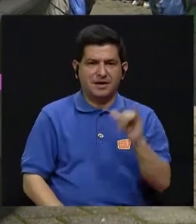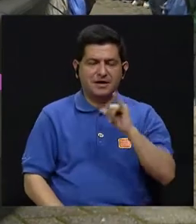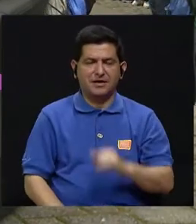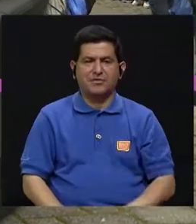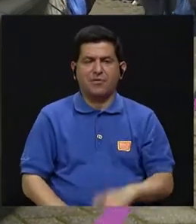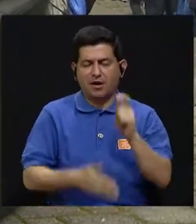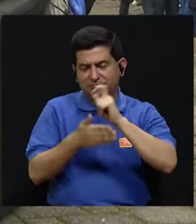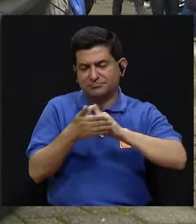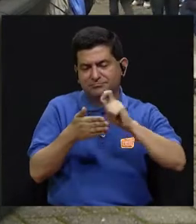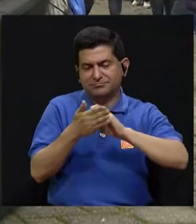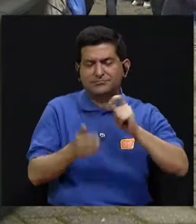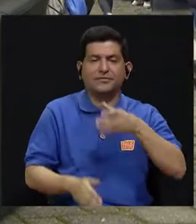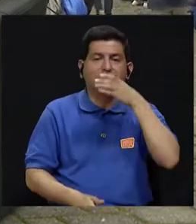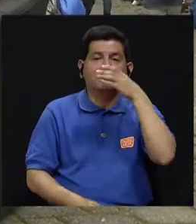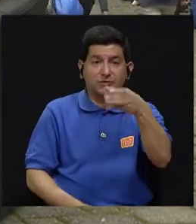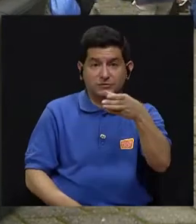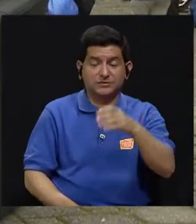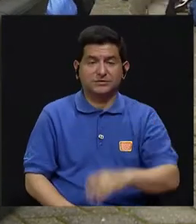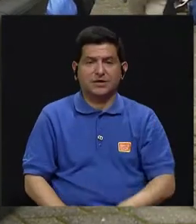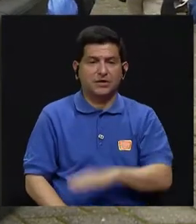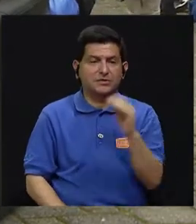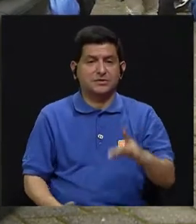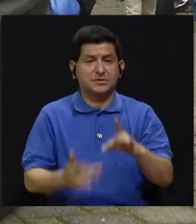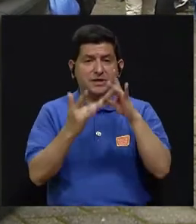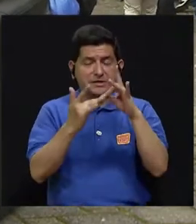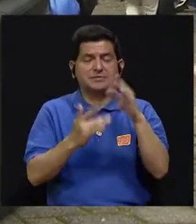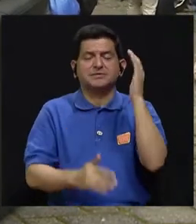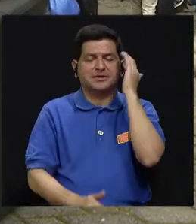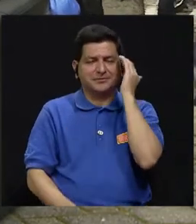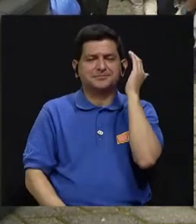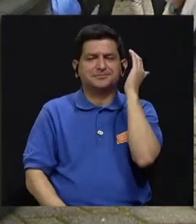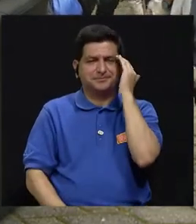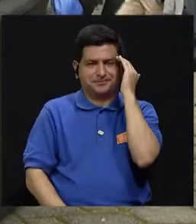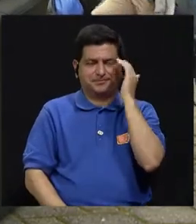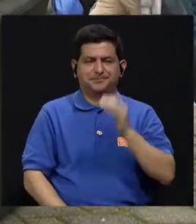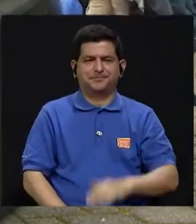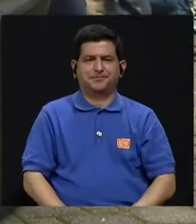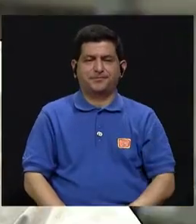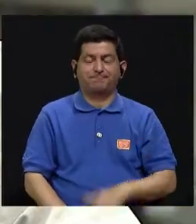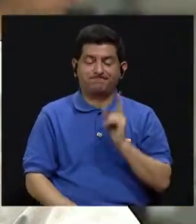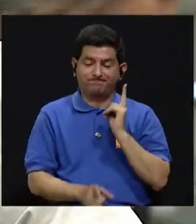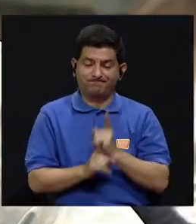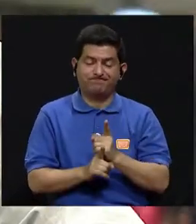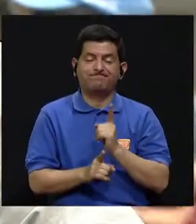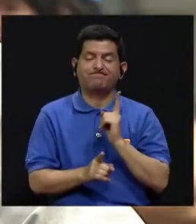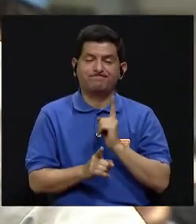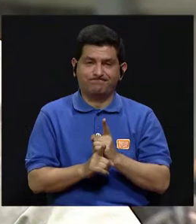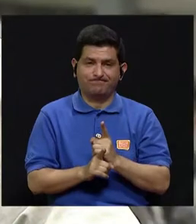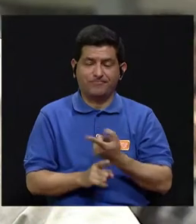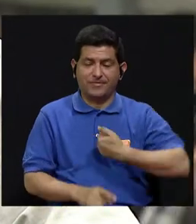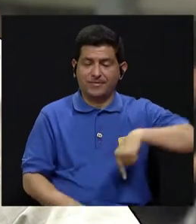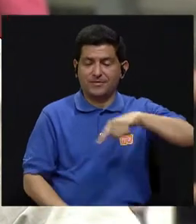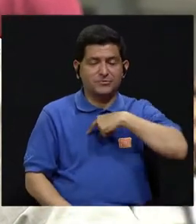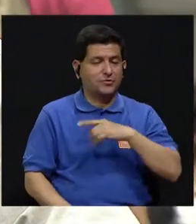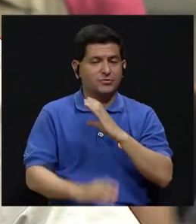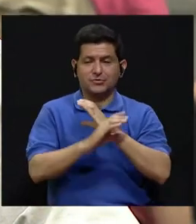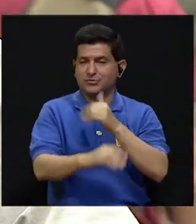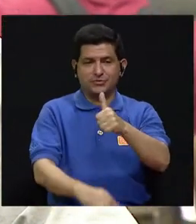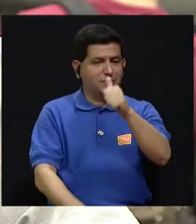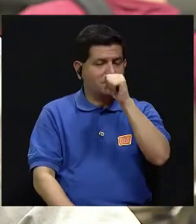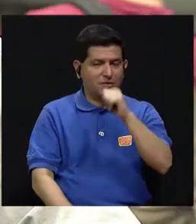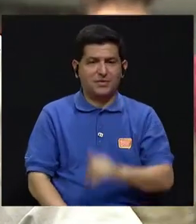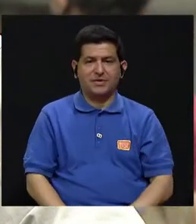puedan haber tomado nota de los consejos y sobre todo hacer conciencia de que efectivamente pues